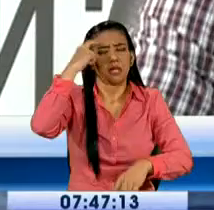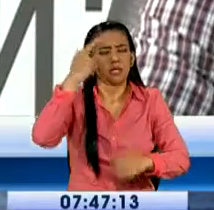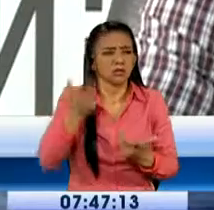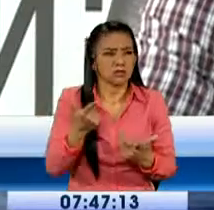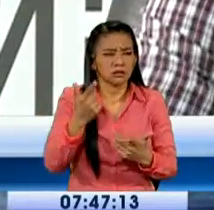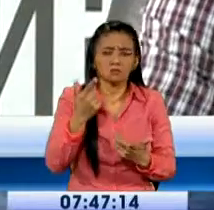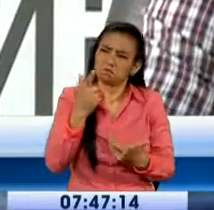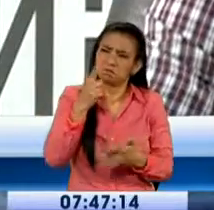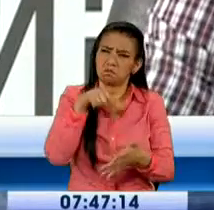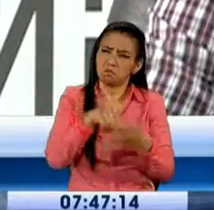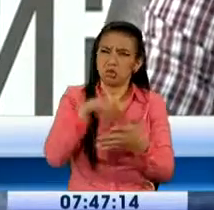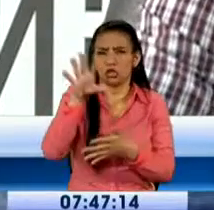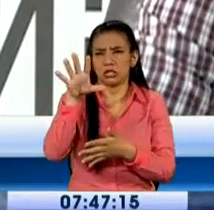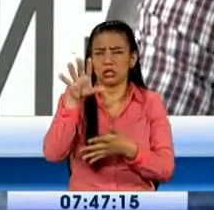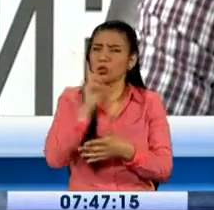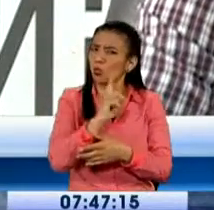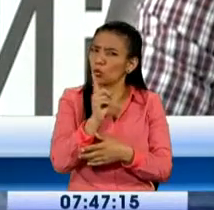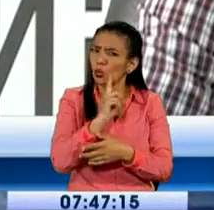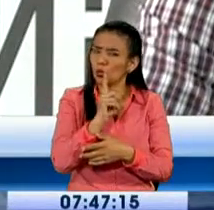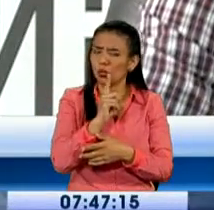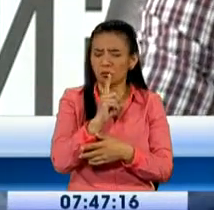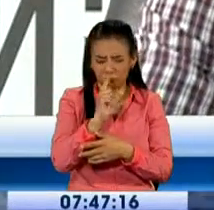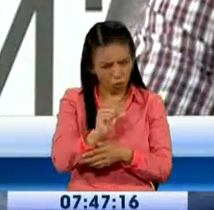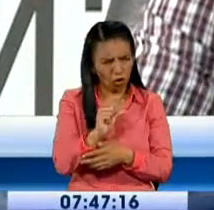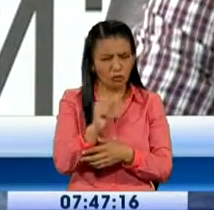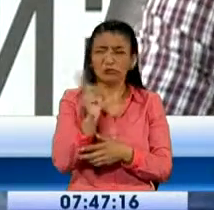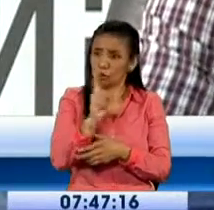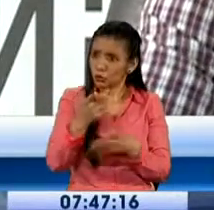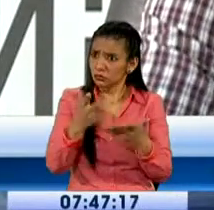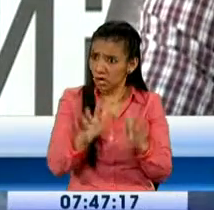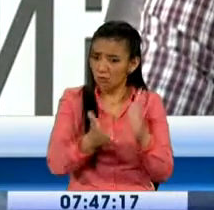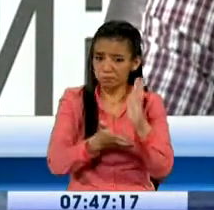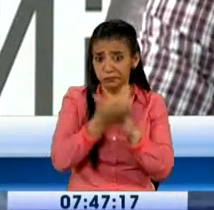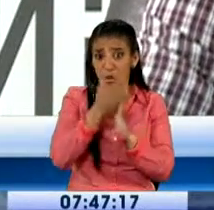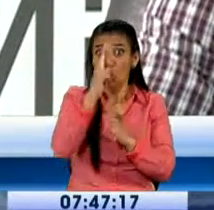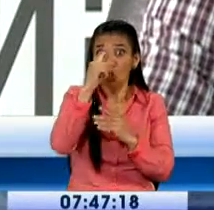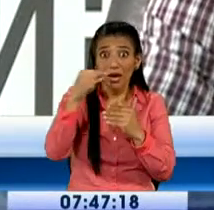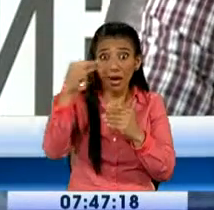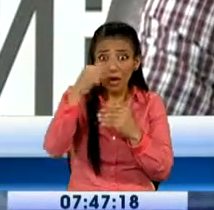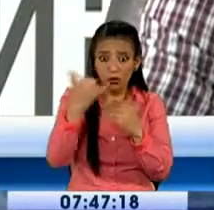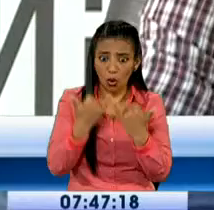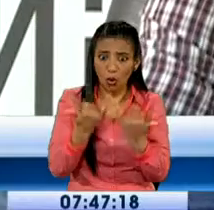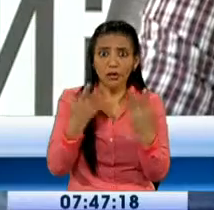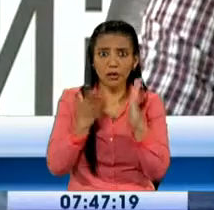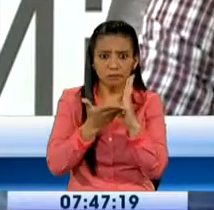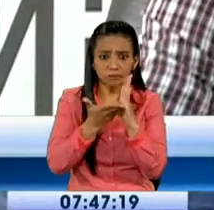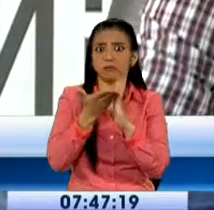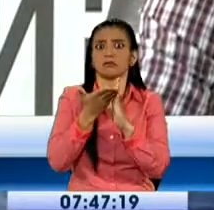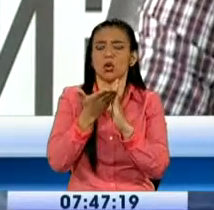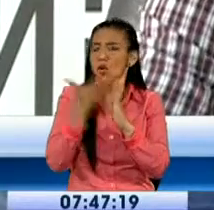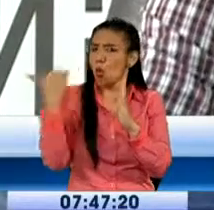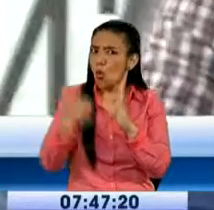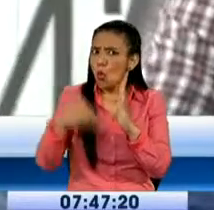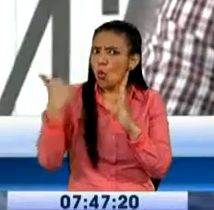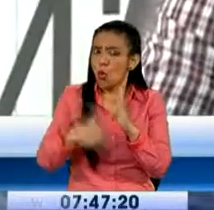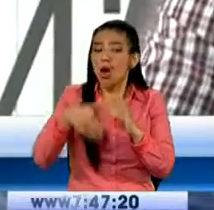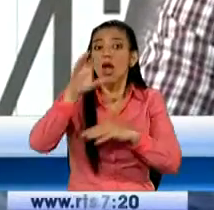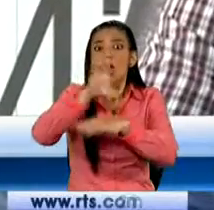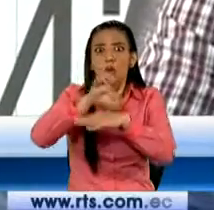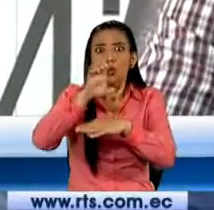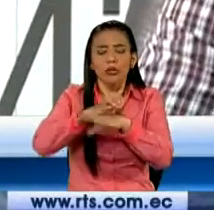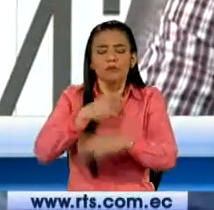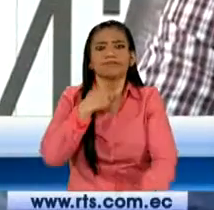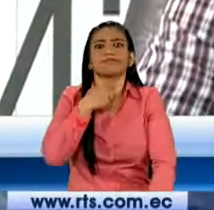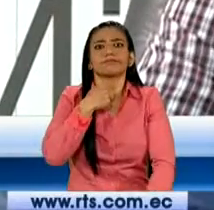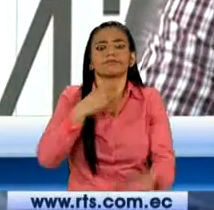0.5 grados no es mucho, pero recuerden que nosotros ya con el incremento de 1 grado, que es el que tenemos ahorita sobre la mesa, Ecuador ha perdido